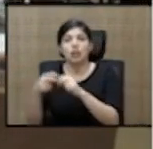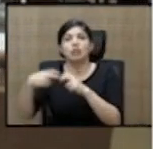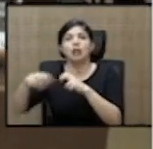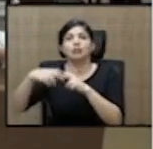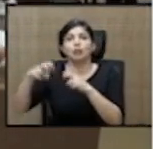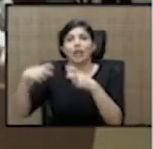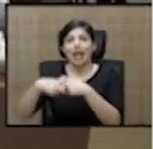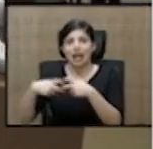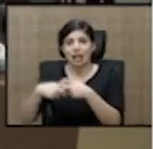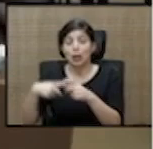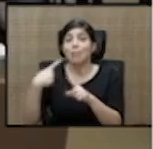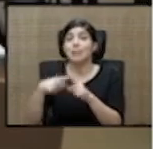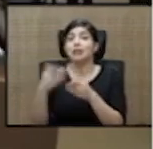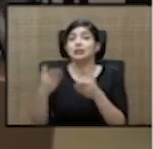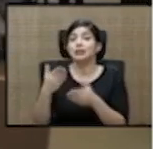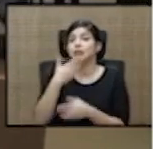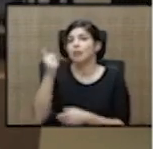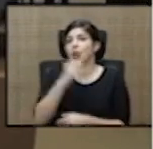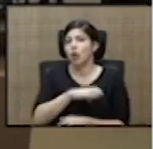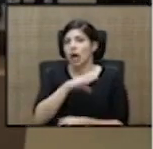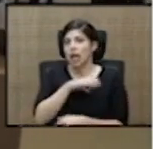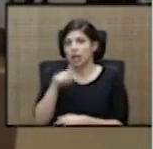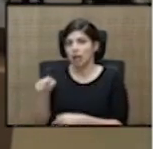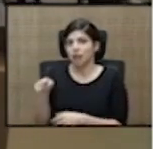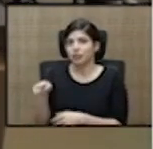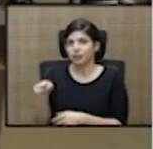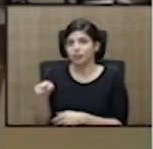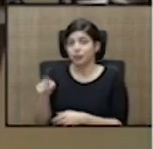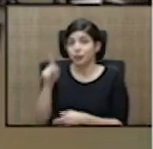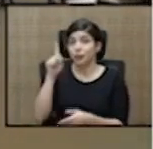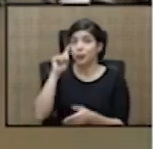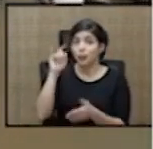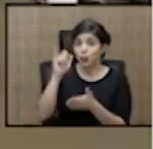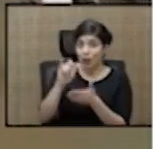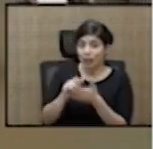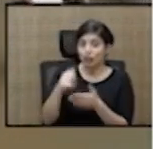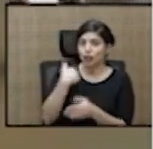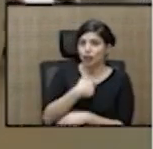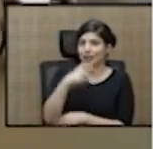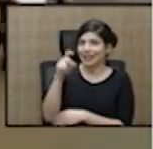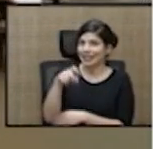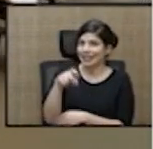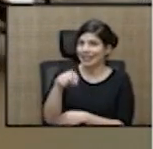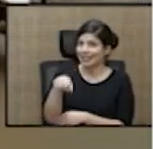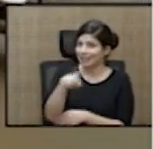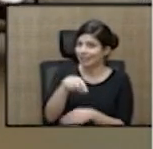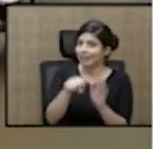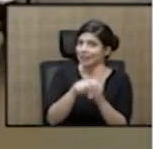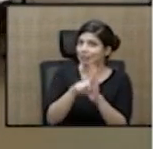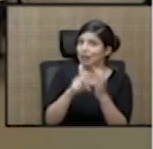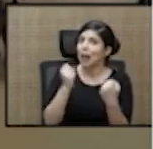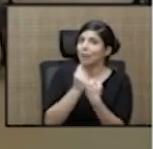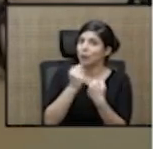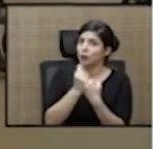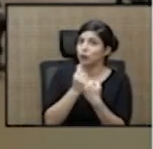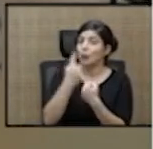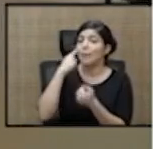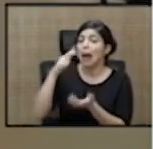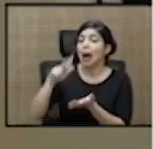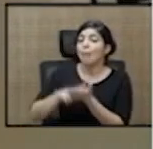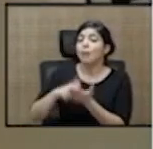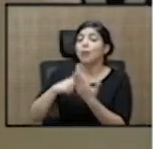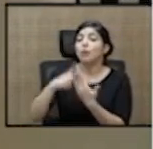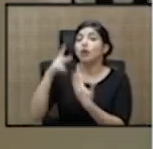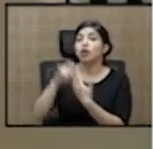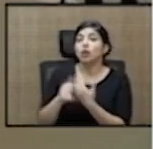administración, porque al final de esta administración seguir de alguna manera solo pasándole la factura a las administraciones anteriores no es de